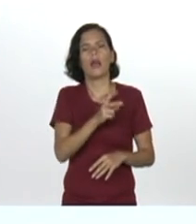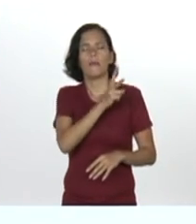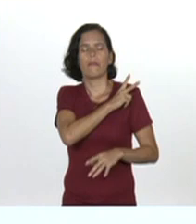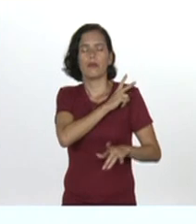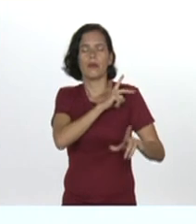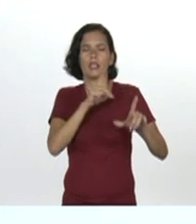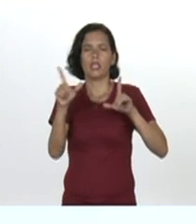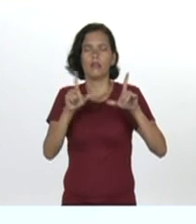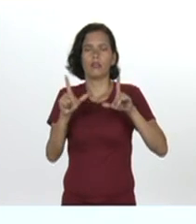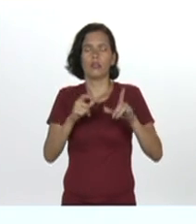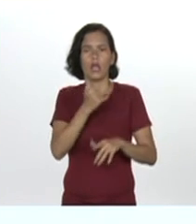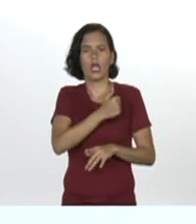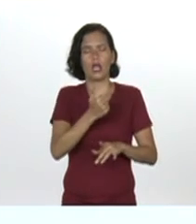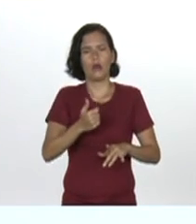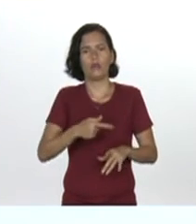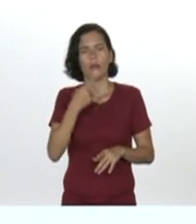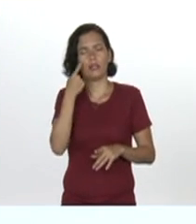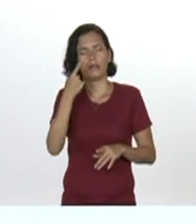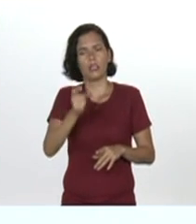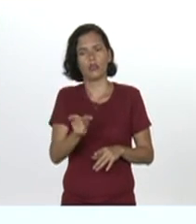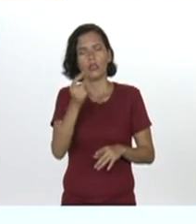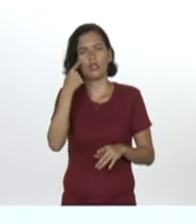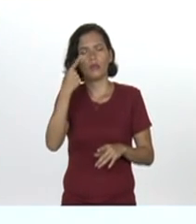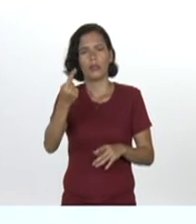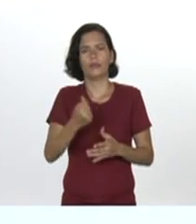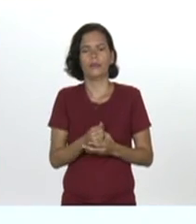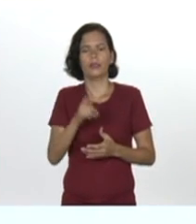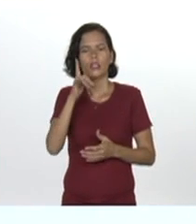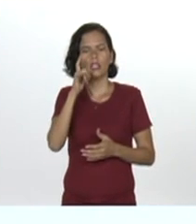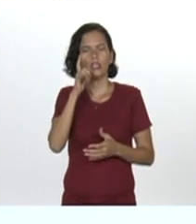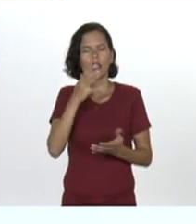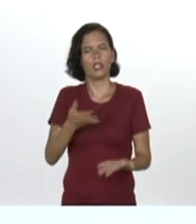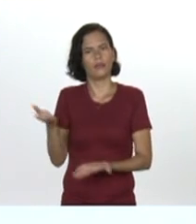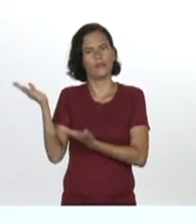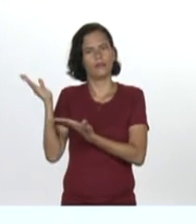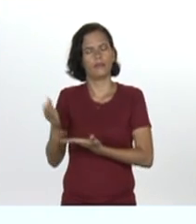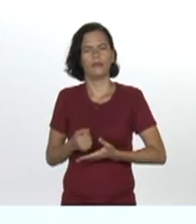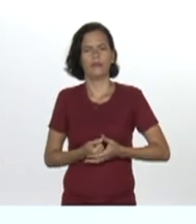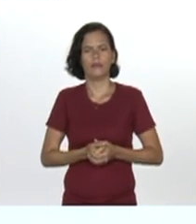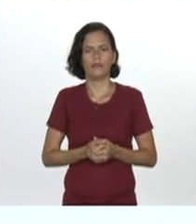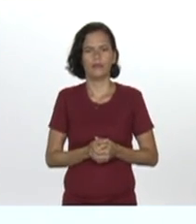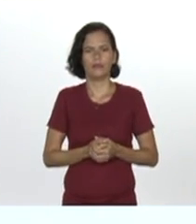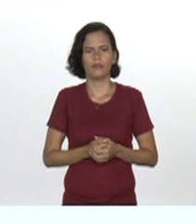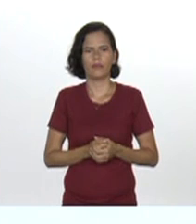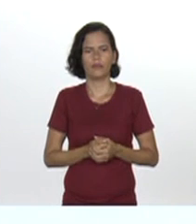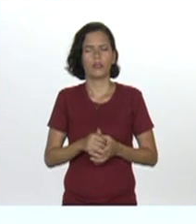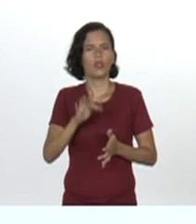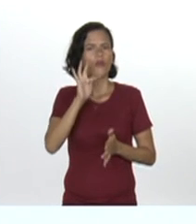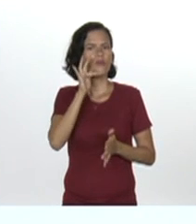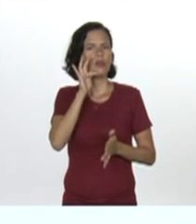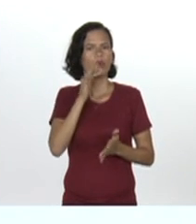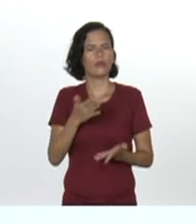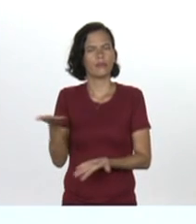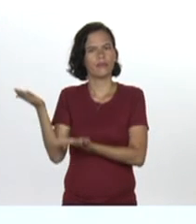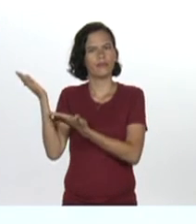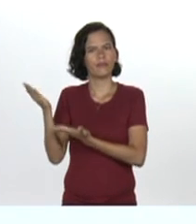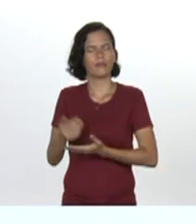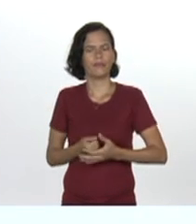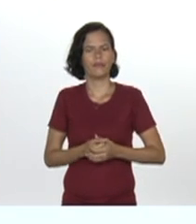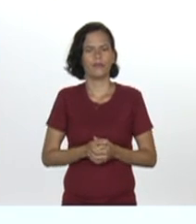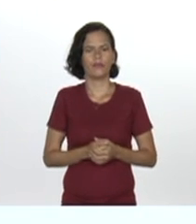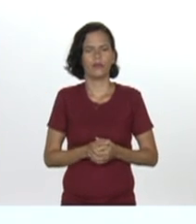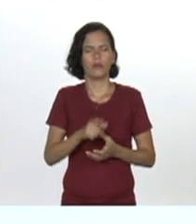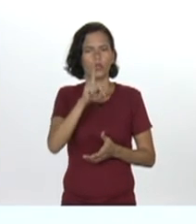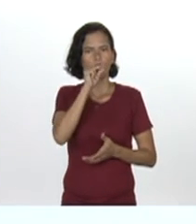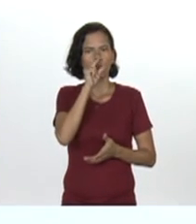TV a cada uno de nuestros televidentes? En Instagram nos consigues como @ViveTVOficial, en Facebook como Vive Televisión,